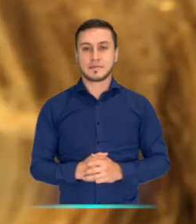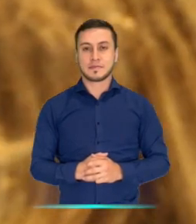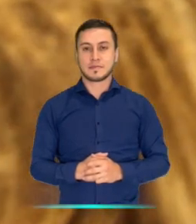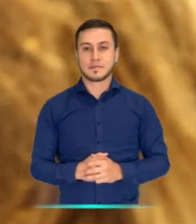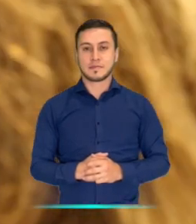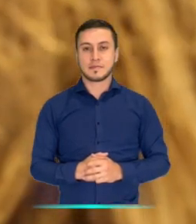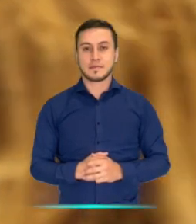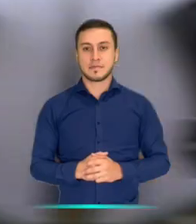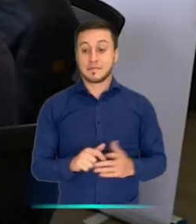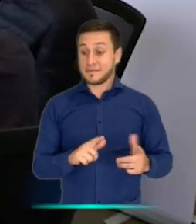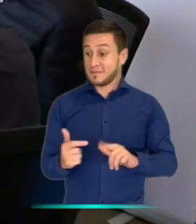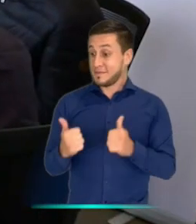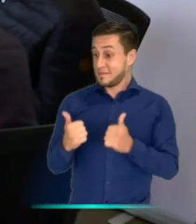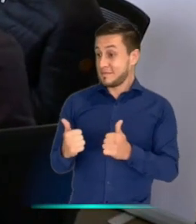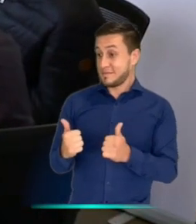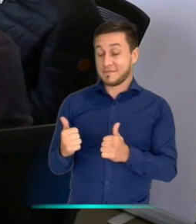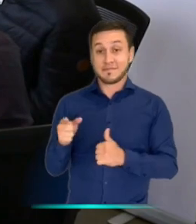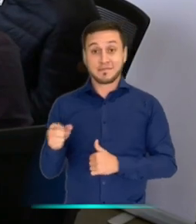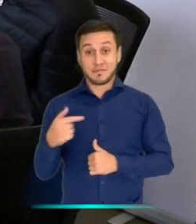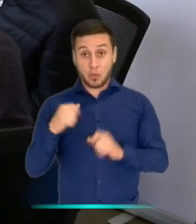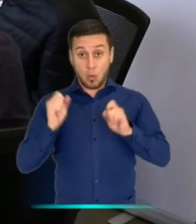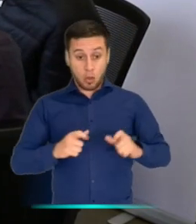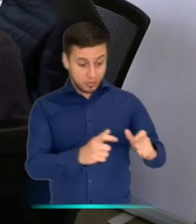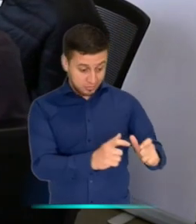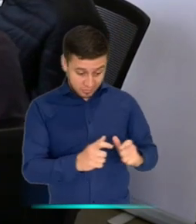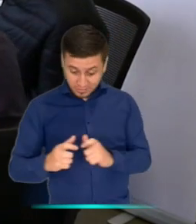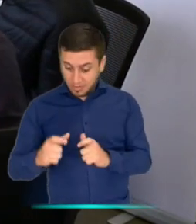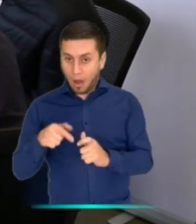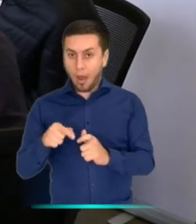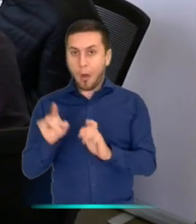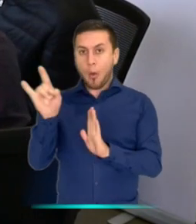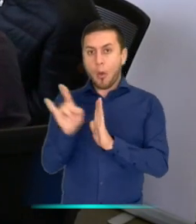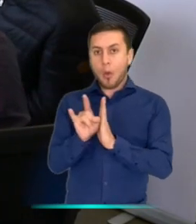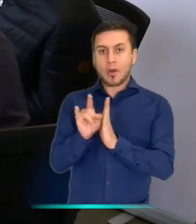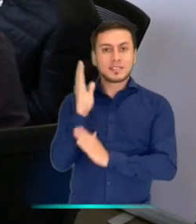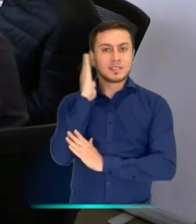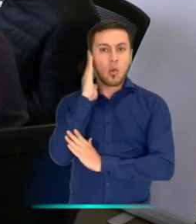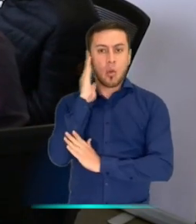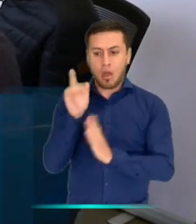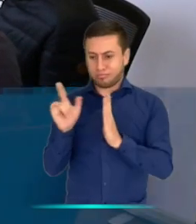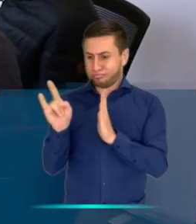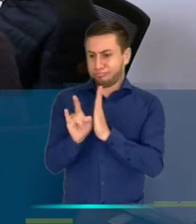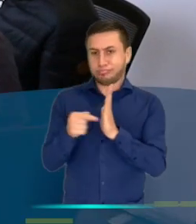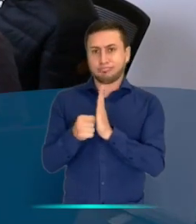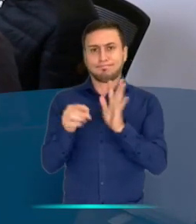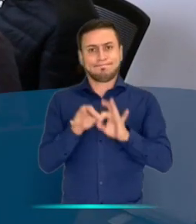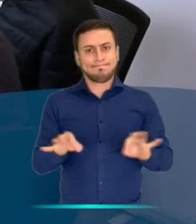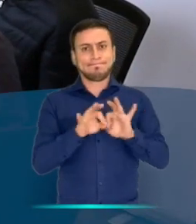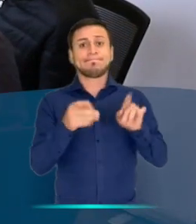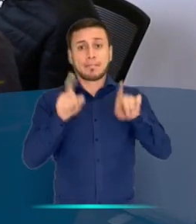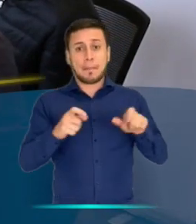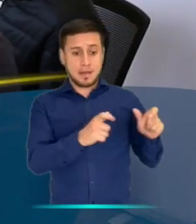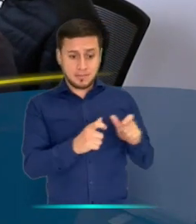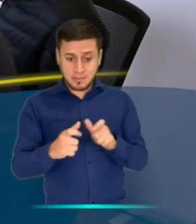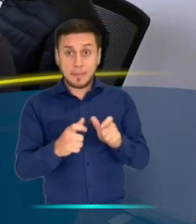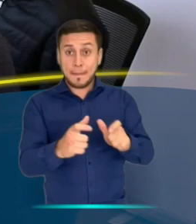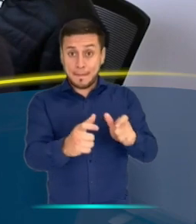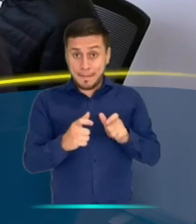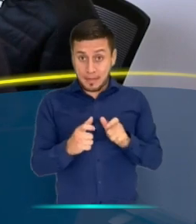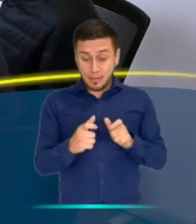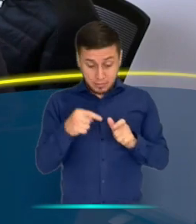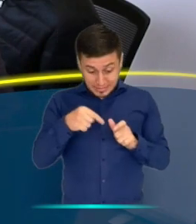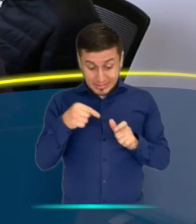Listo, perfecto. Esto es muy chistoso. Puedo llevar mi cédula en el celular, que eso va a ser muy importante, no solamente la física. A usted le entregan una